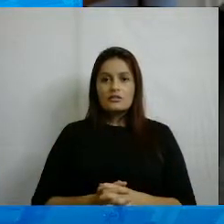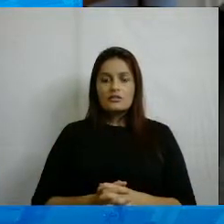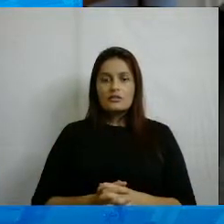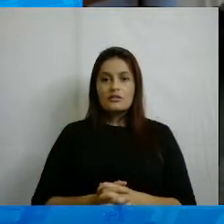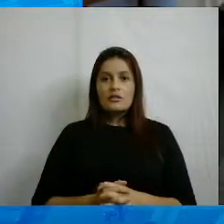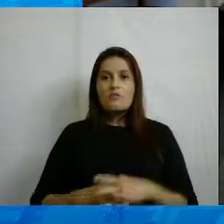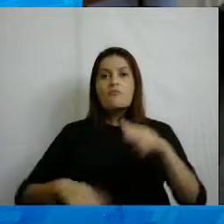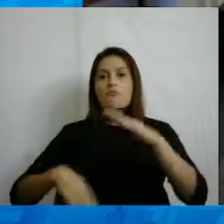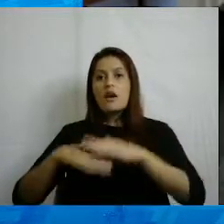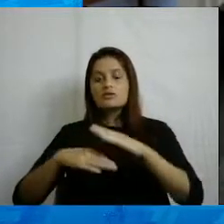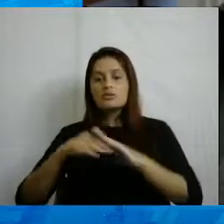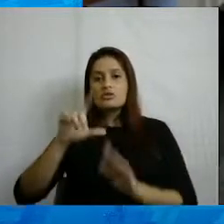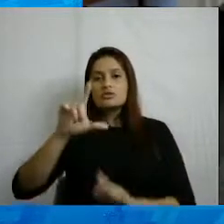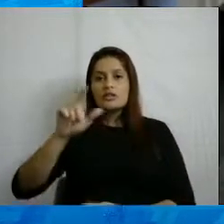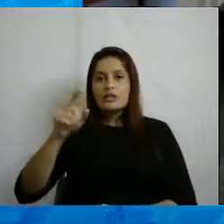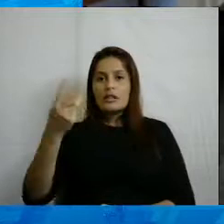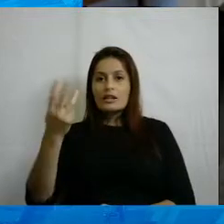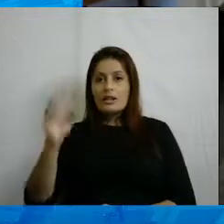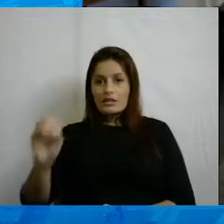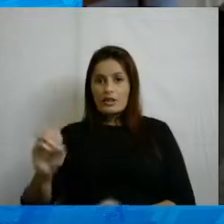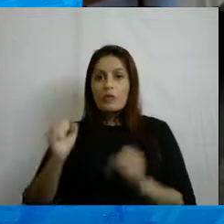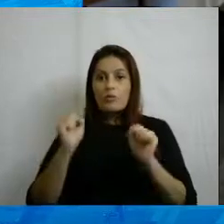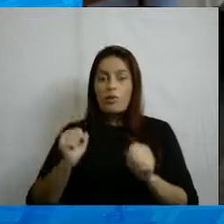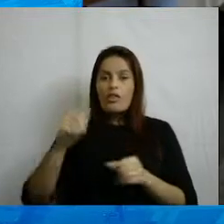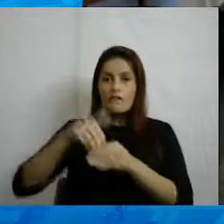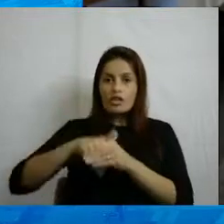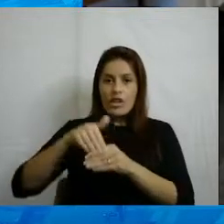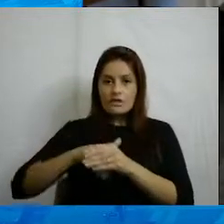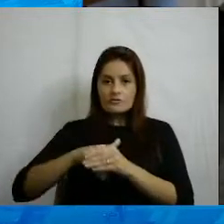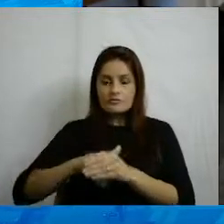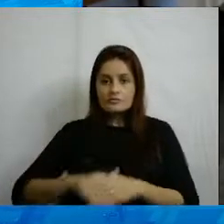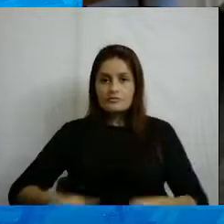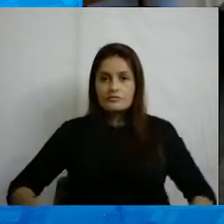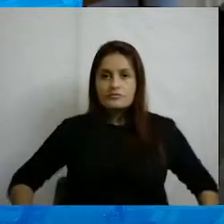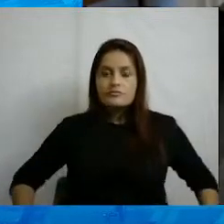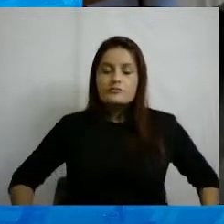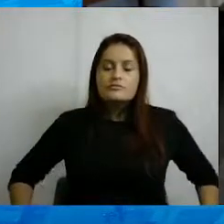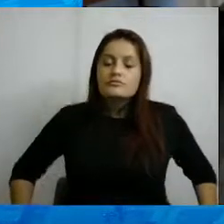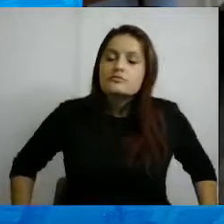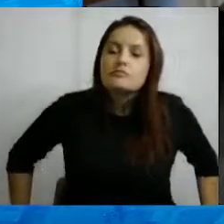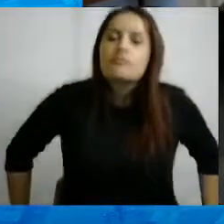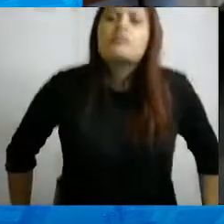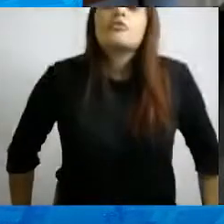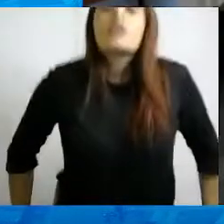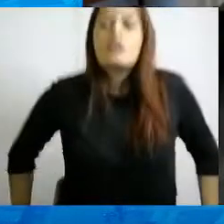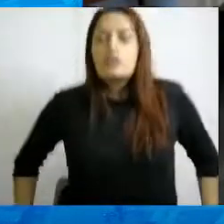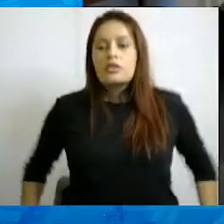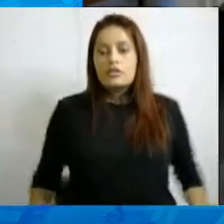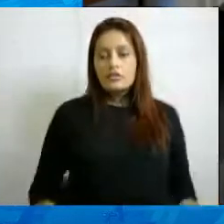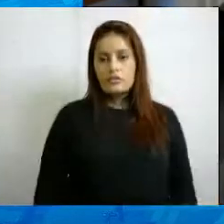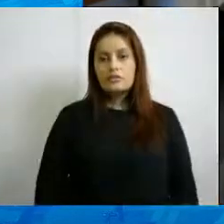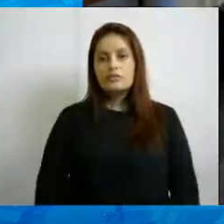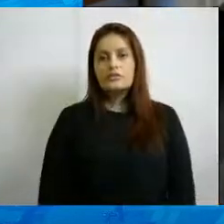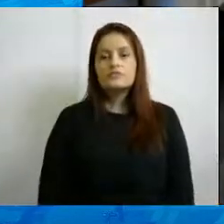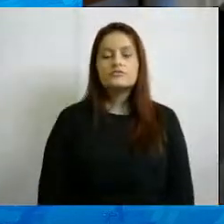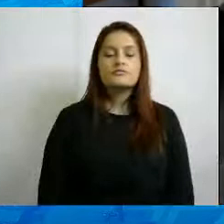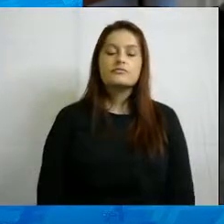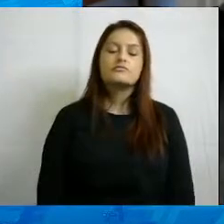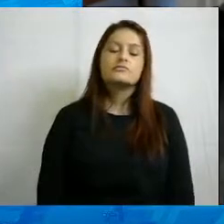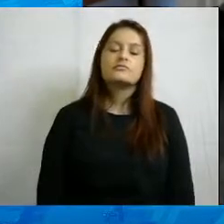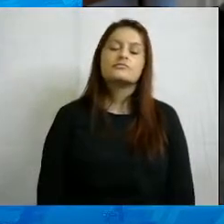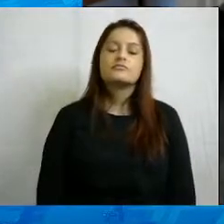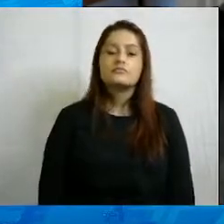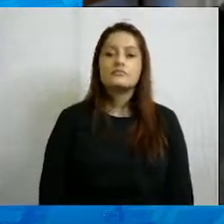Así que para que podamos votar. Procedemos entonces a la votación de acuerdo a la propuesta hecha por el director de CERPLAC.